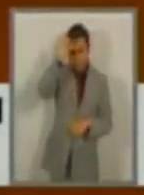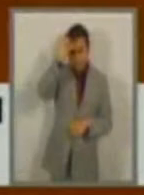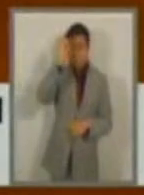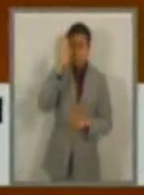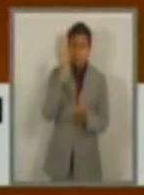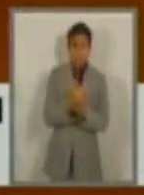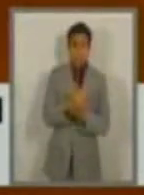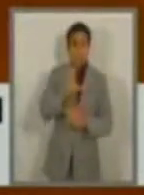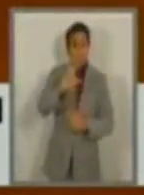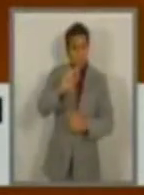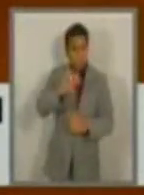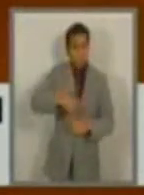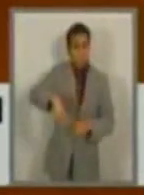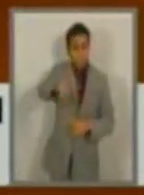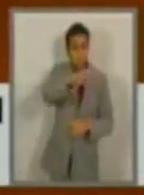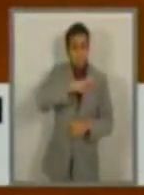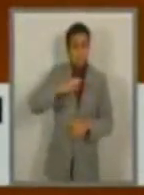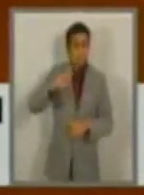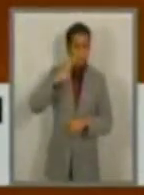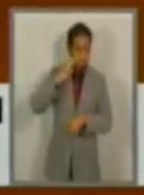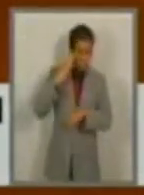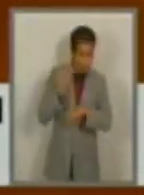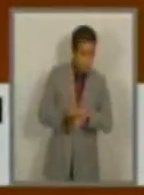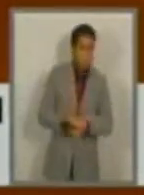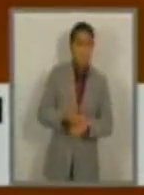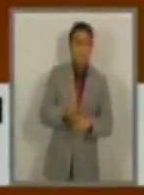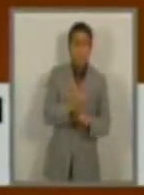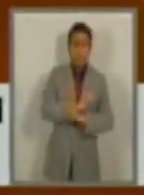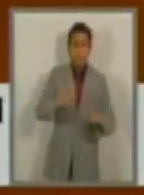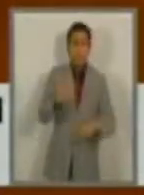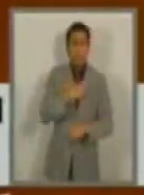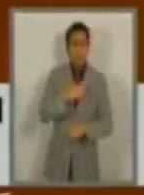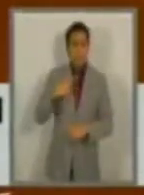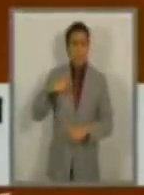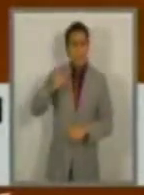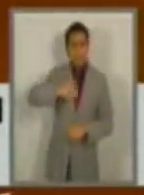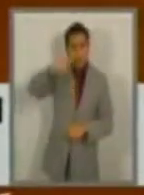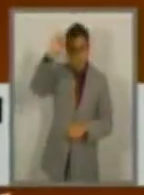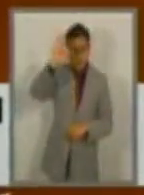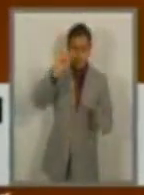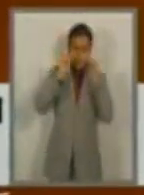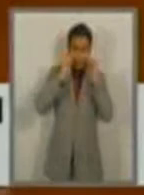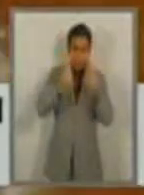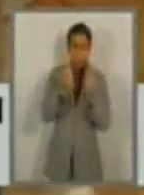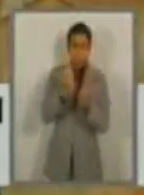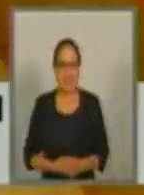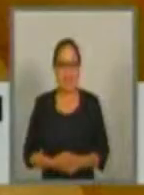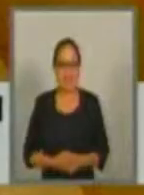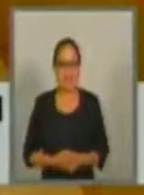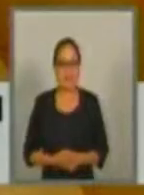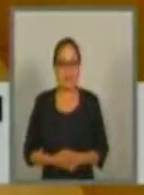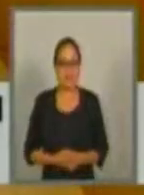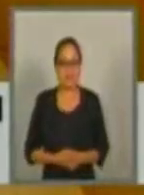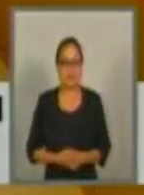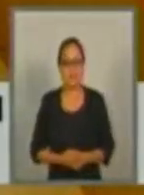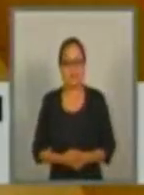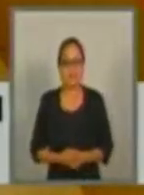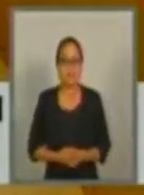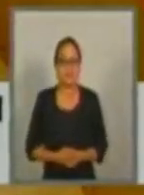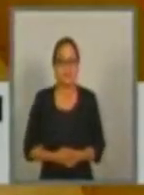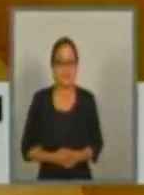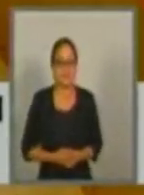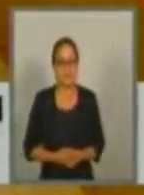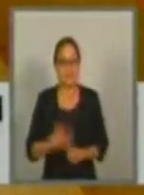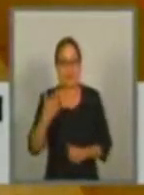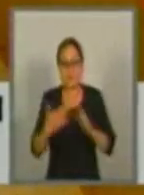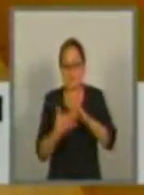acto de responsabilidad, todas y todos votemos a favor. Por su atención, muchas gracias, muy buenas noches. Con el permiso de